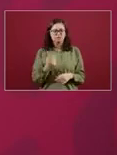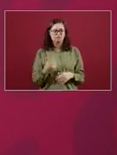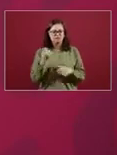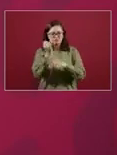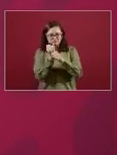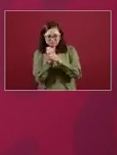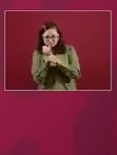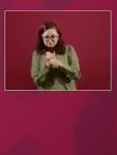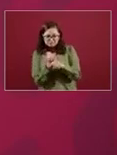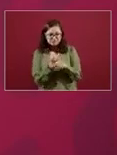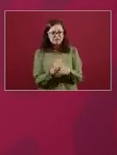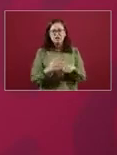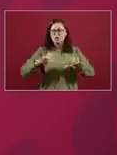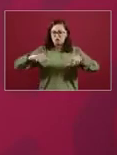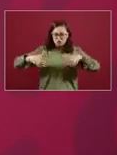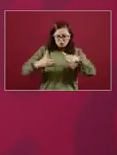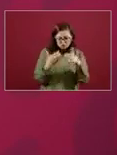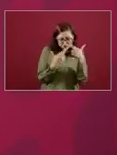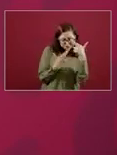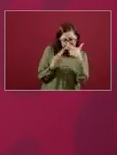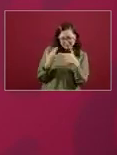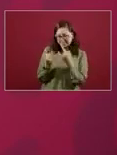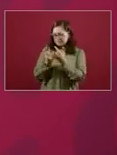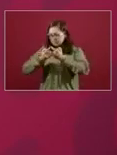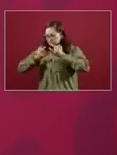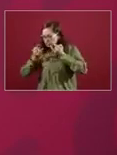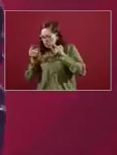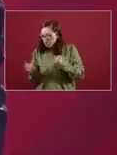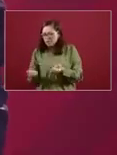arqueólogos, etnólogos, historiadores,